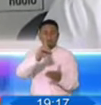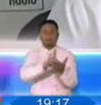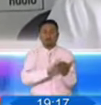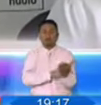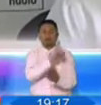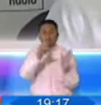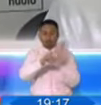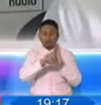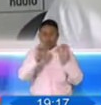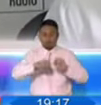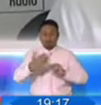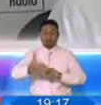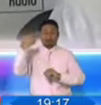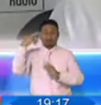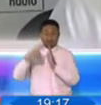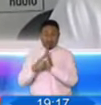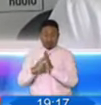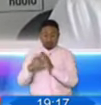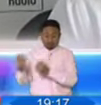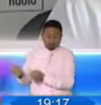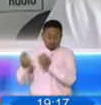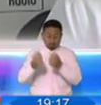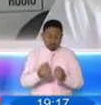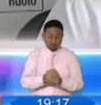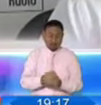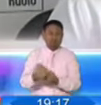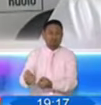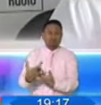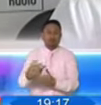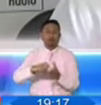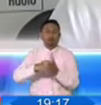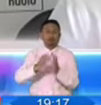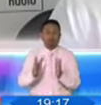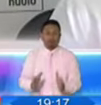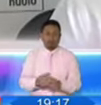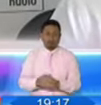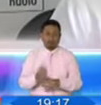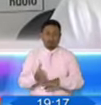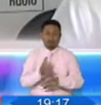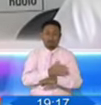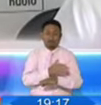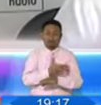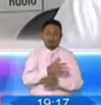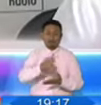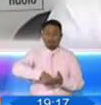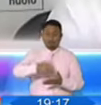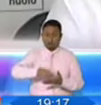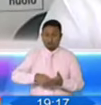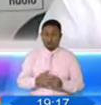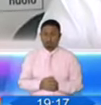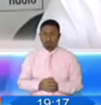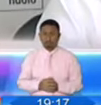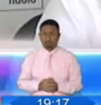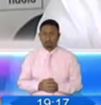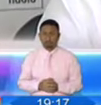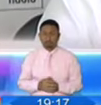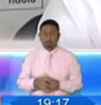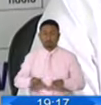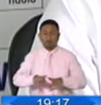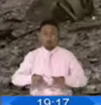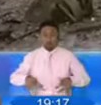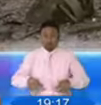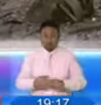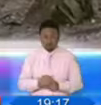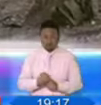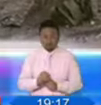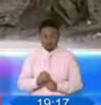se restablezca el informe de Contraloría previo a la suscripción de contratos. A la corrupción, dice,